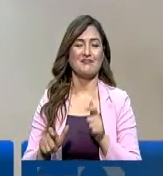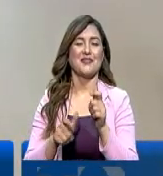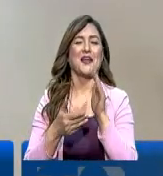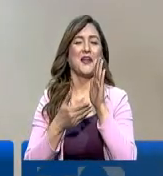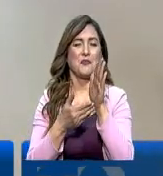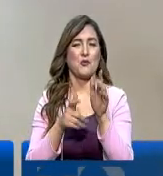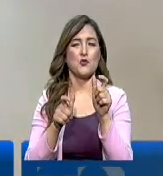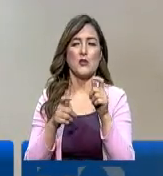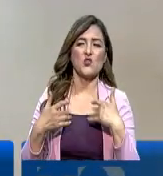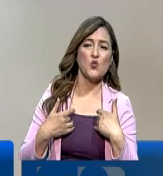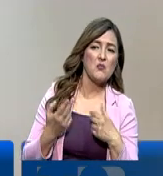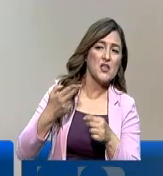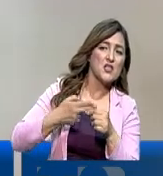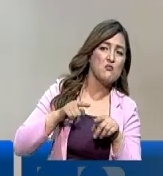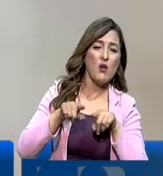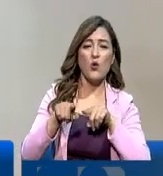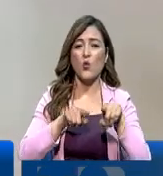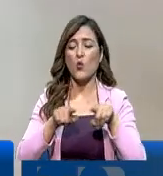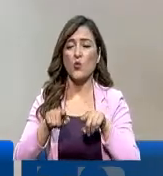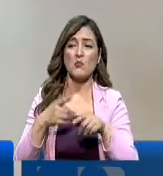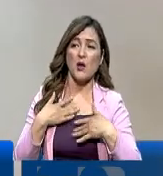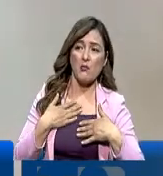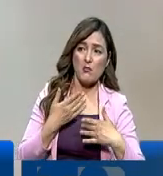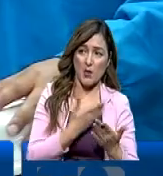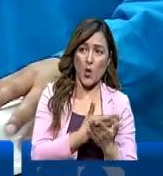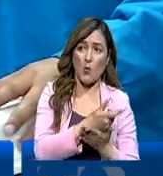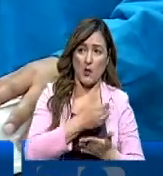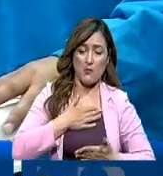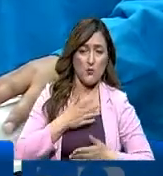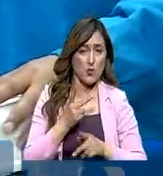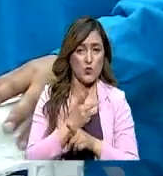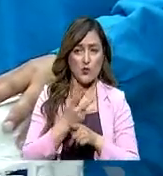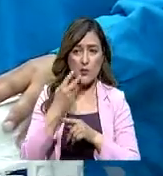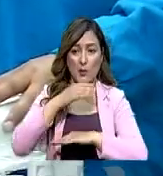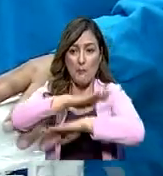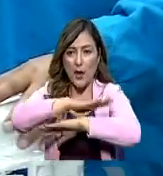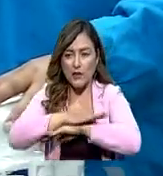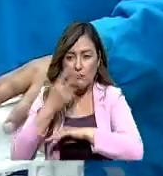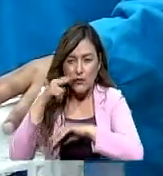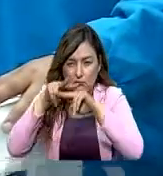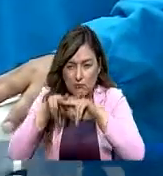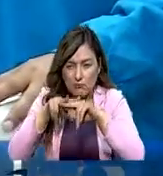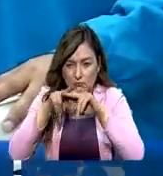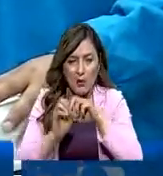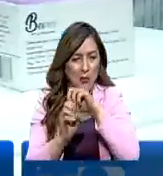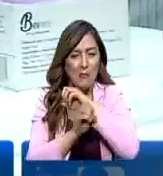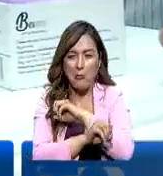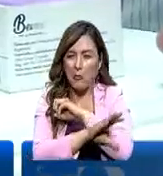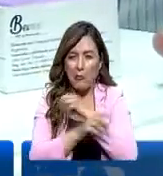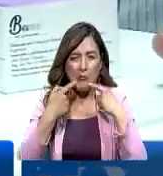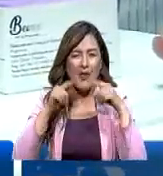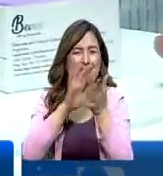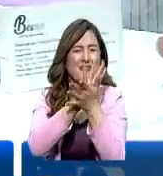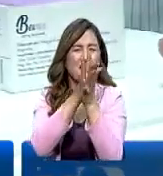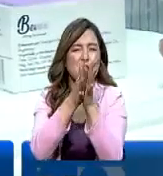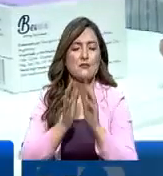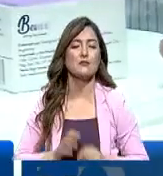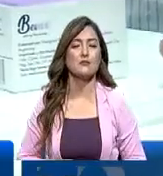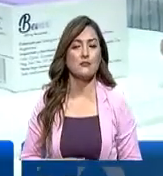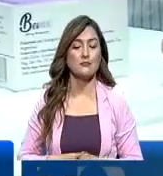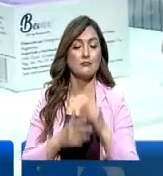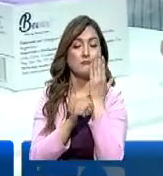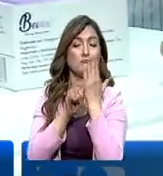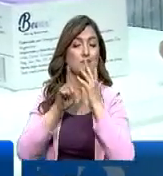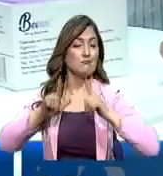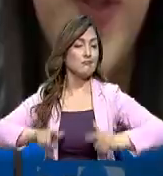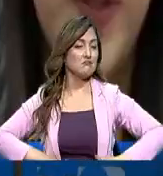página para saber cuándo va a salir en los procedimientos frente a esta situación de salud analice la posibilidad de realizar una